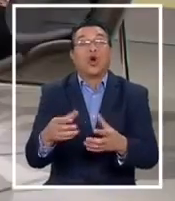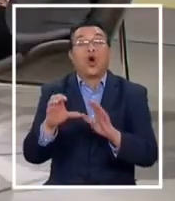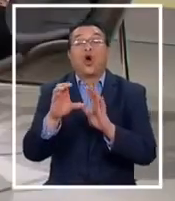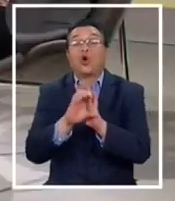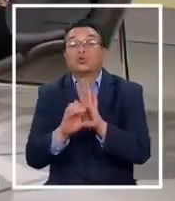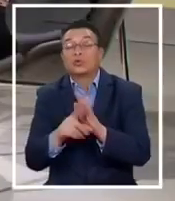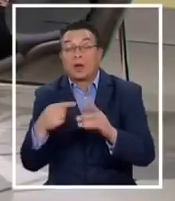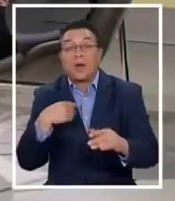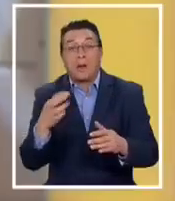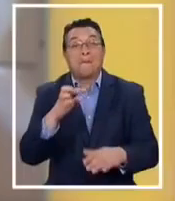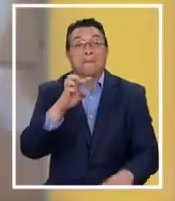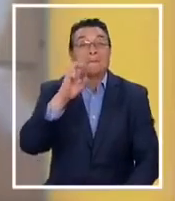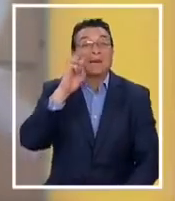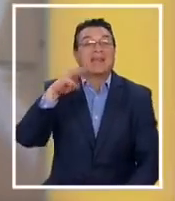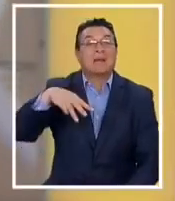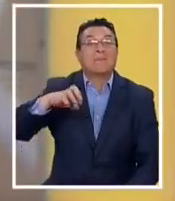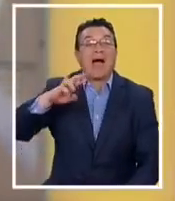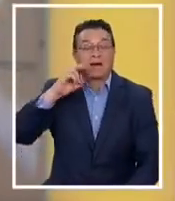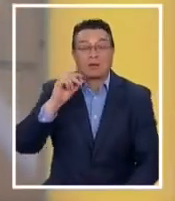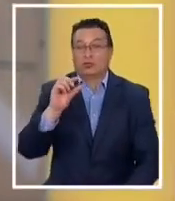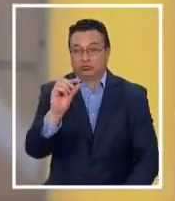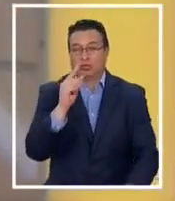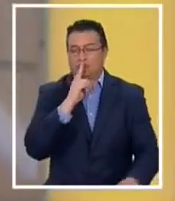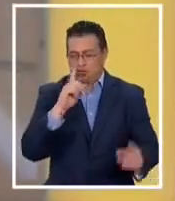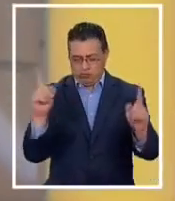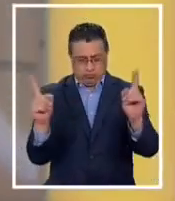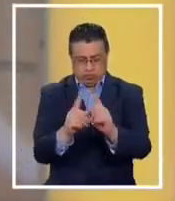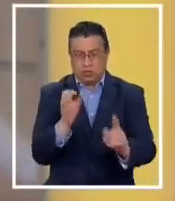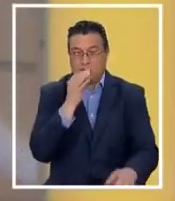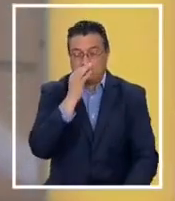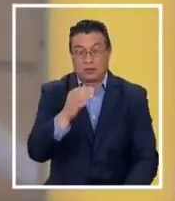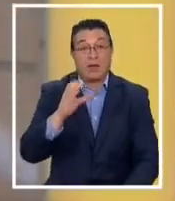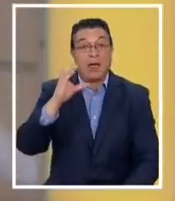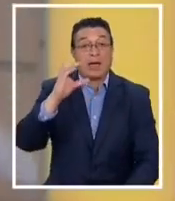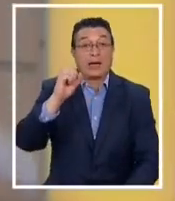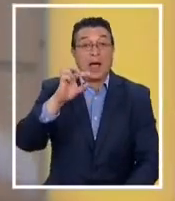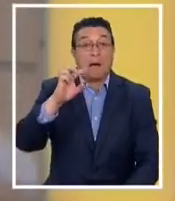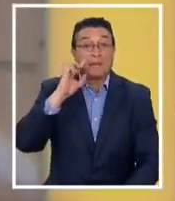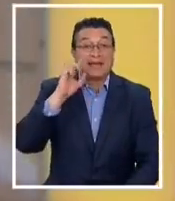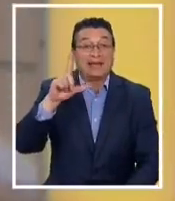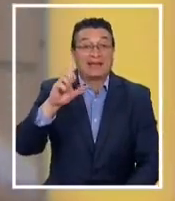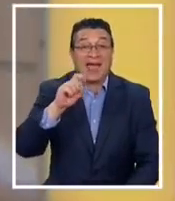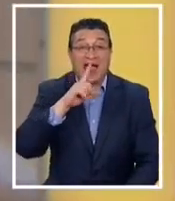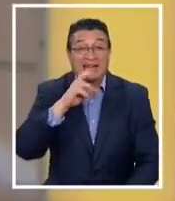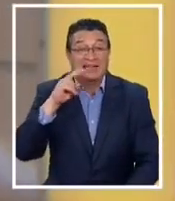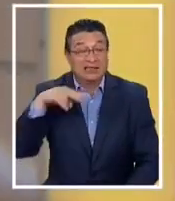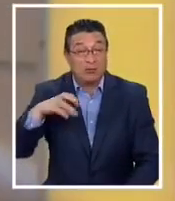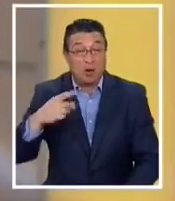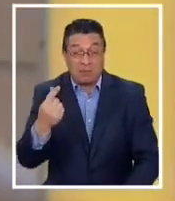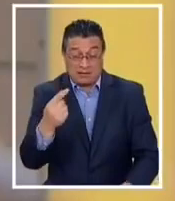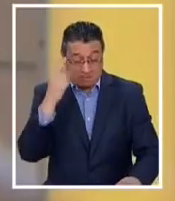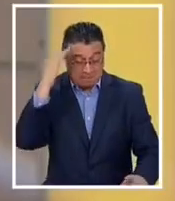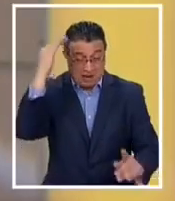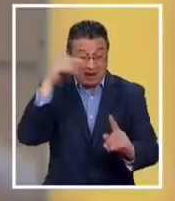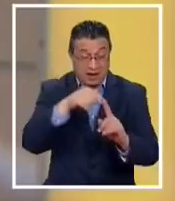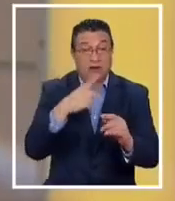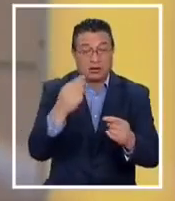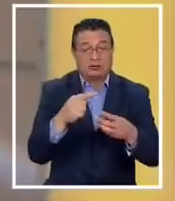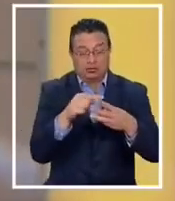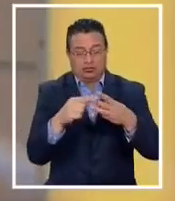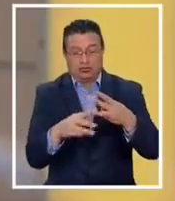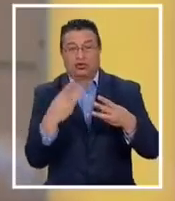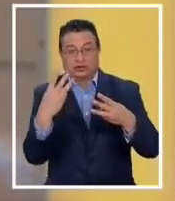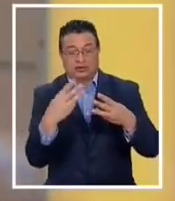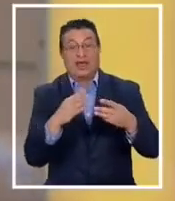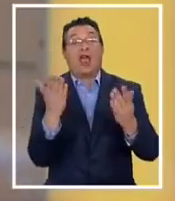para ir a una primaria amerita un poco historia super breve el capitalismo decía que el mercado debía definirlo todo menos en tres áreas que eran